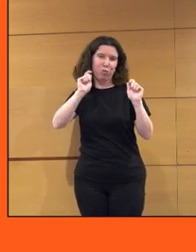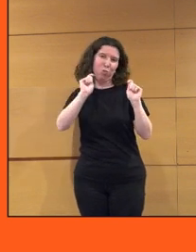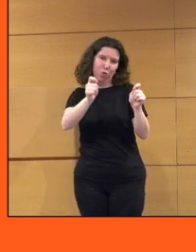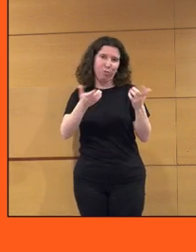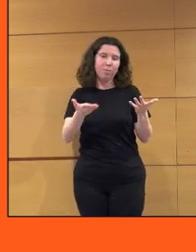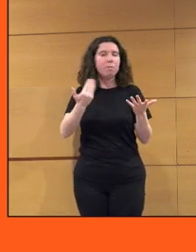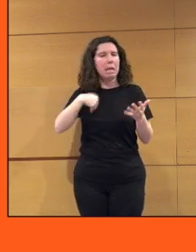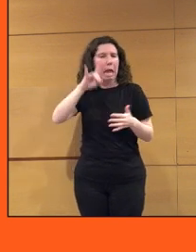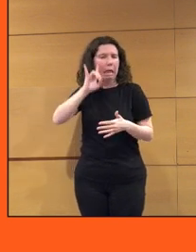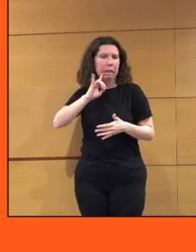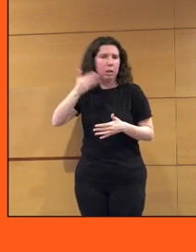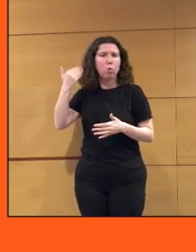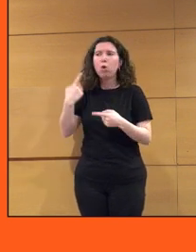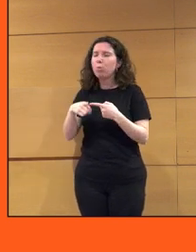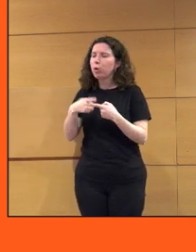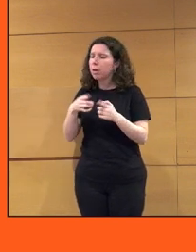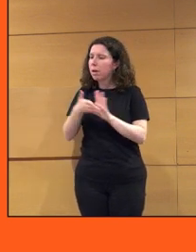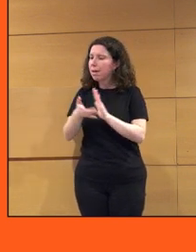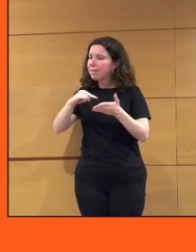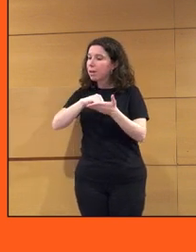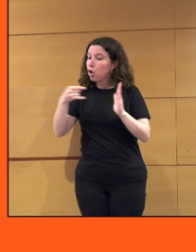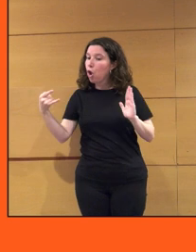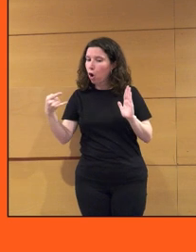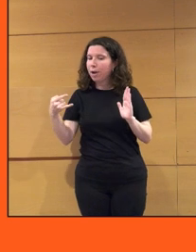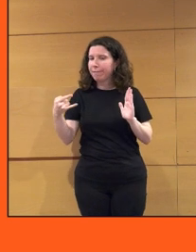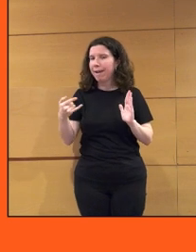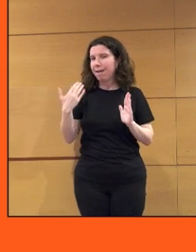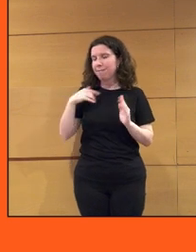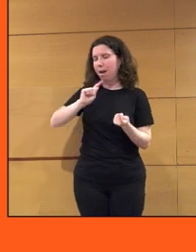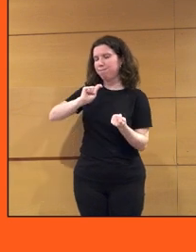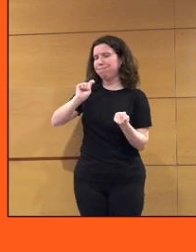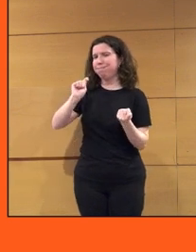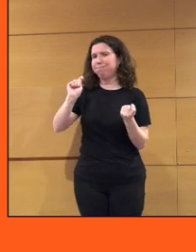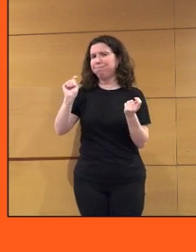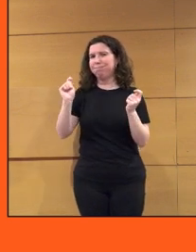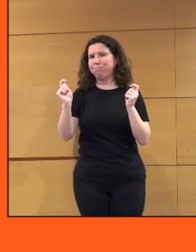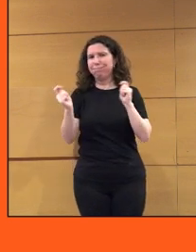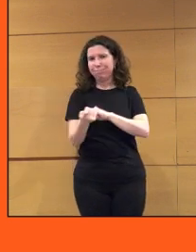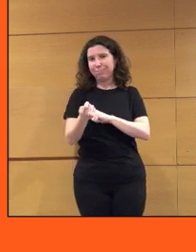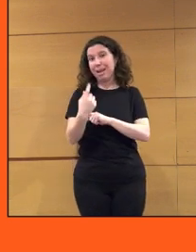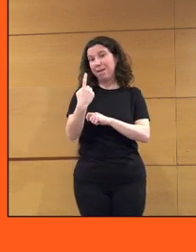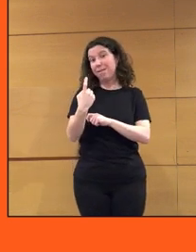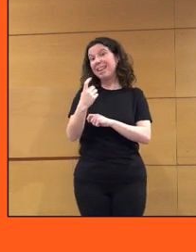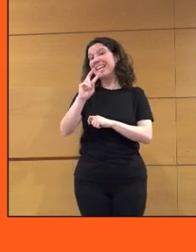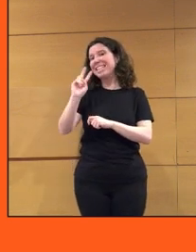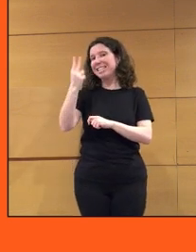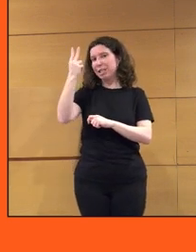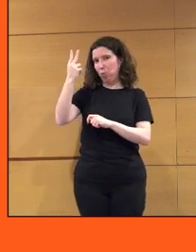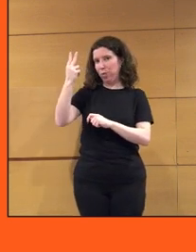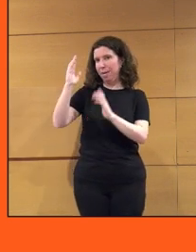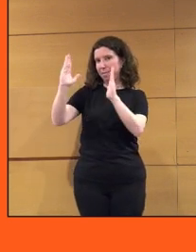porque la tecnología en el procesamiento del lenguaje natural ha cambiado bastante y hay que hacer una segunda versión, pero el tiempo